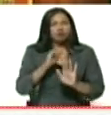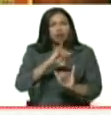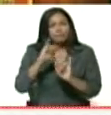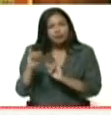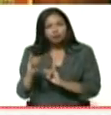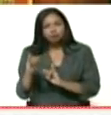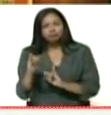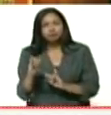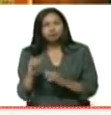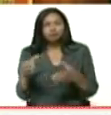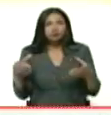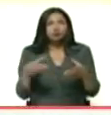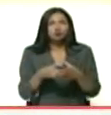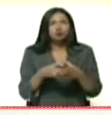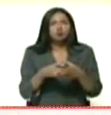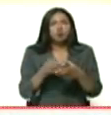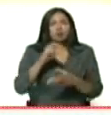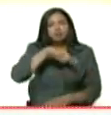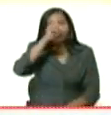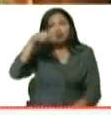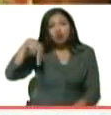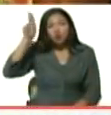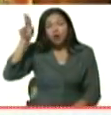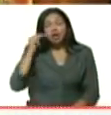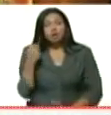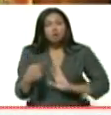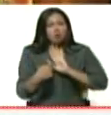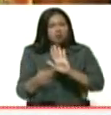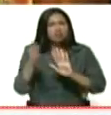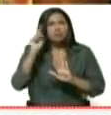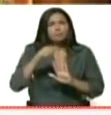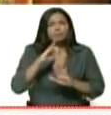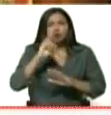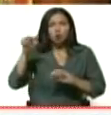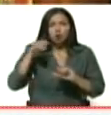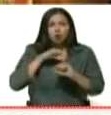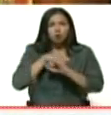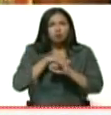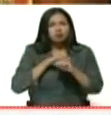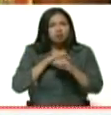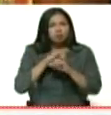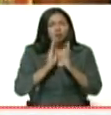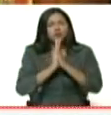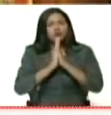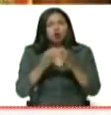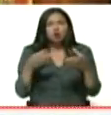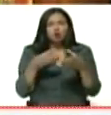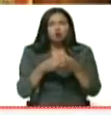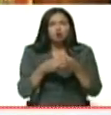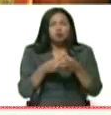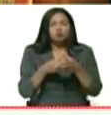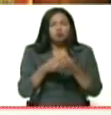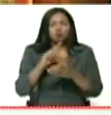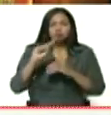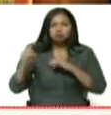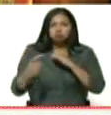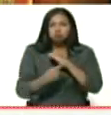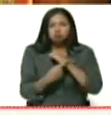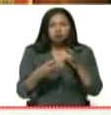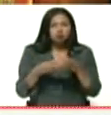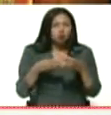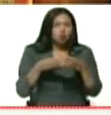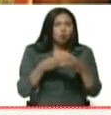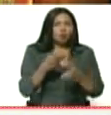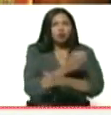a la delegación de Noruega y transmítale usted, Jorge Rodríguez, a la delegación del diputado Juan Guaidó y de la